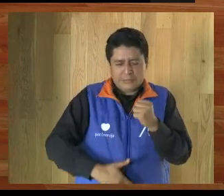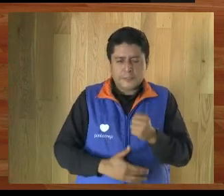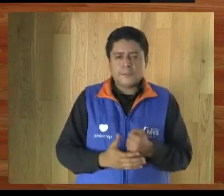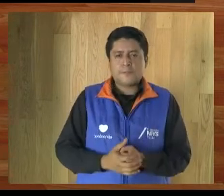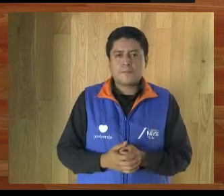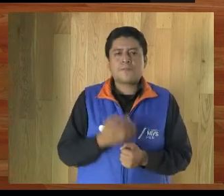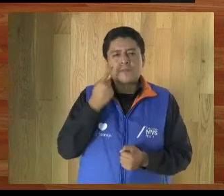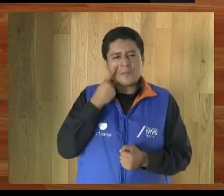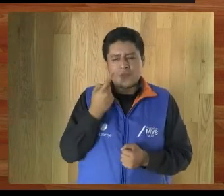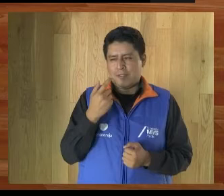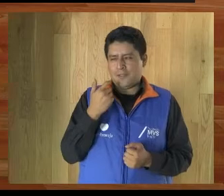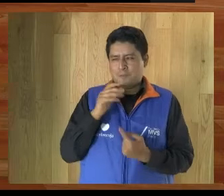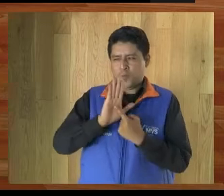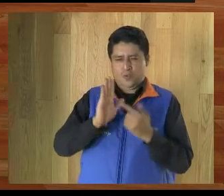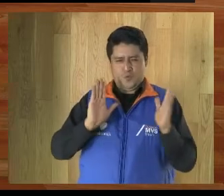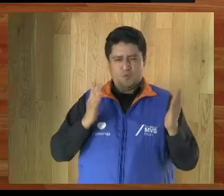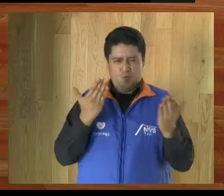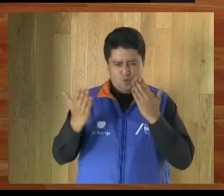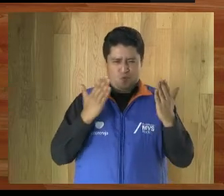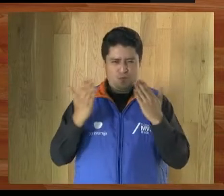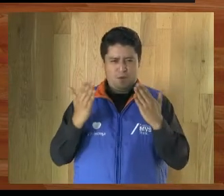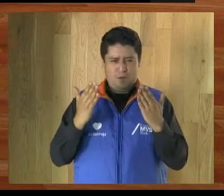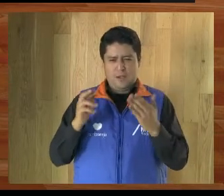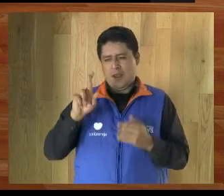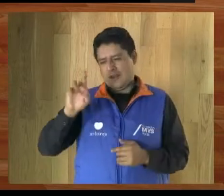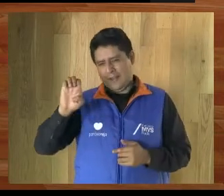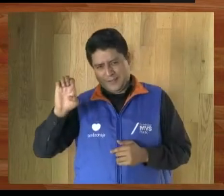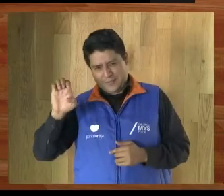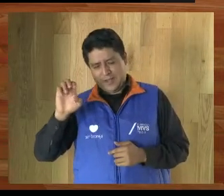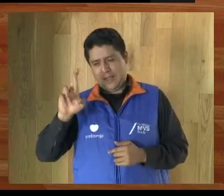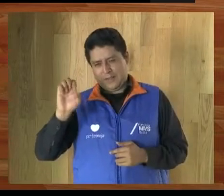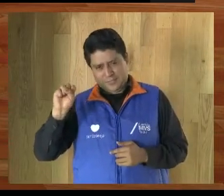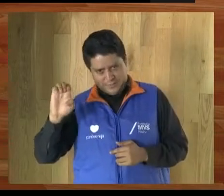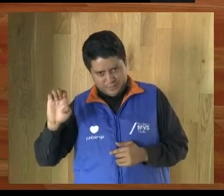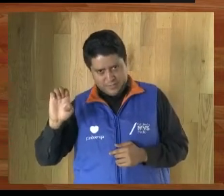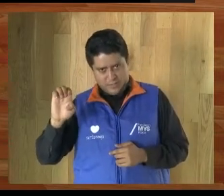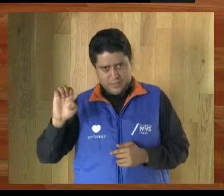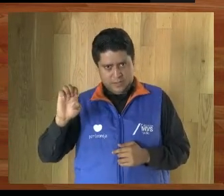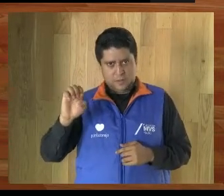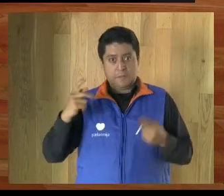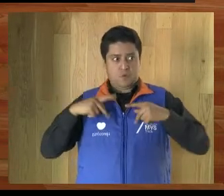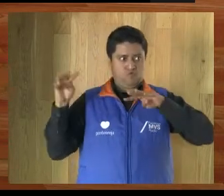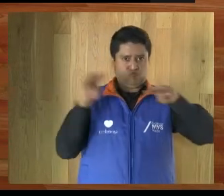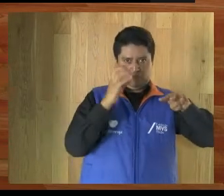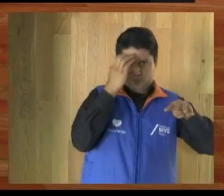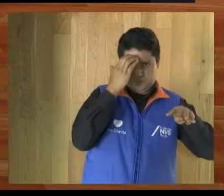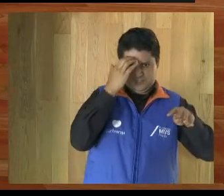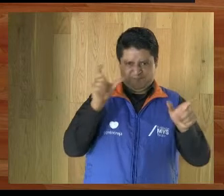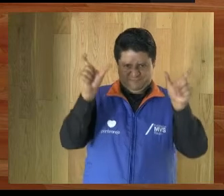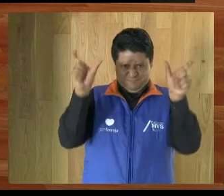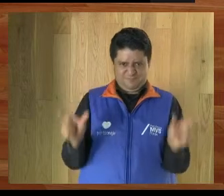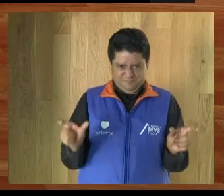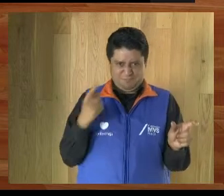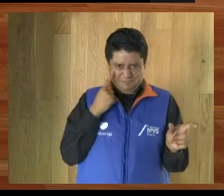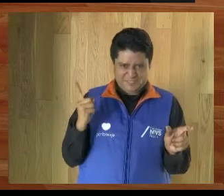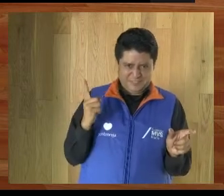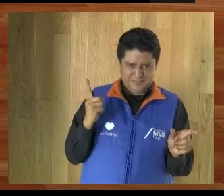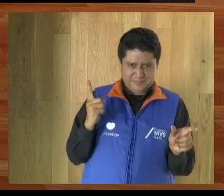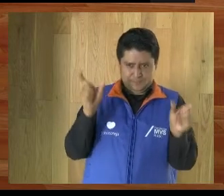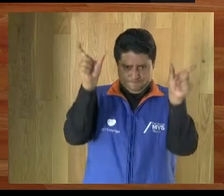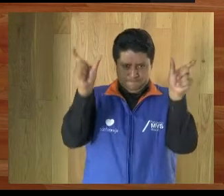entre RSE y reputación. Están alineados los conceptos a lo